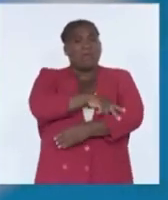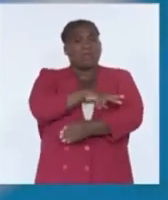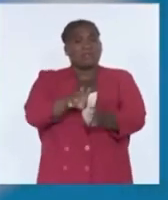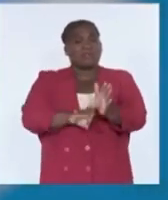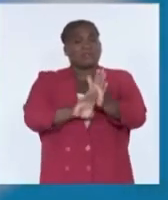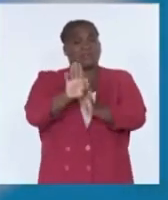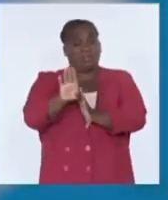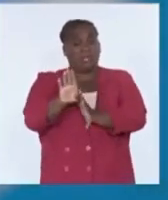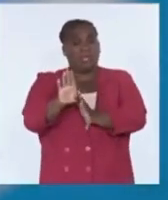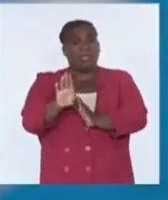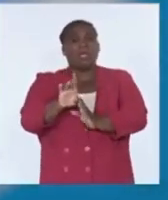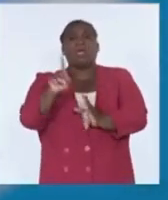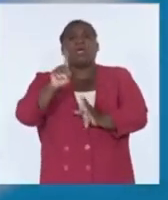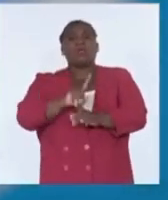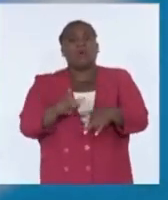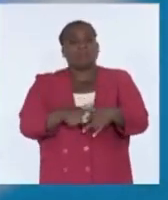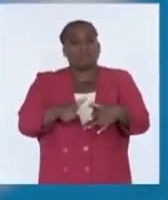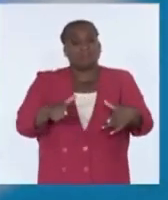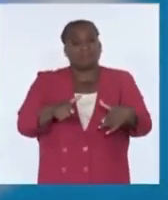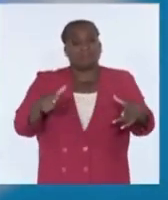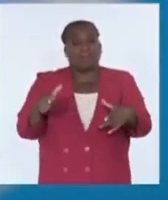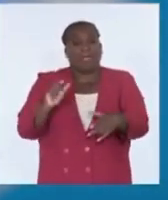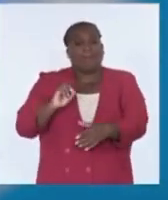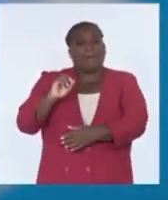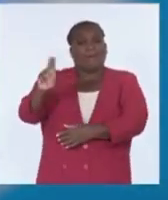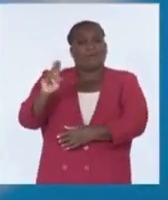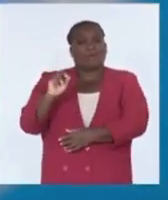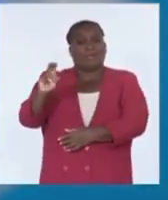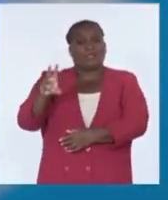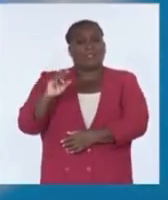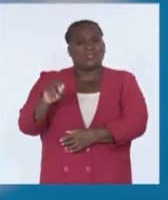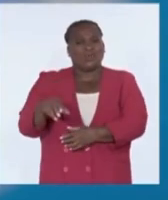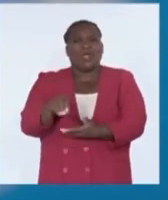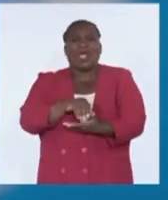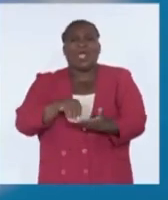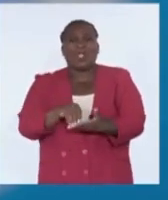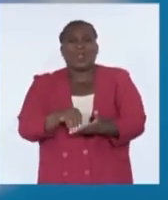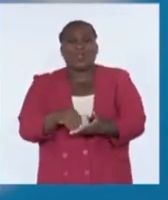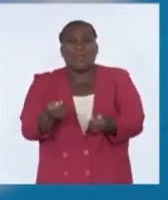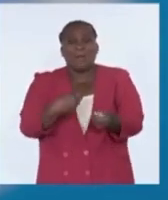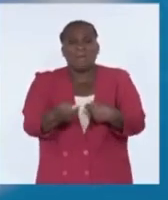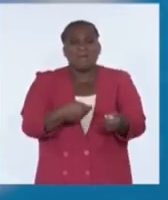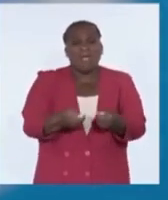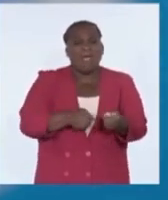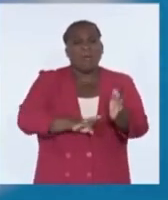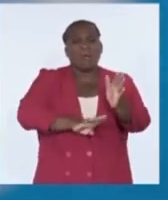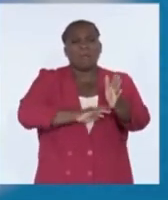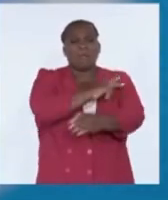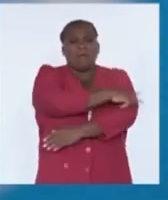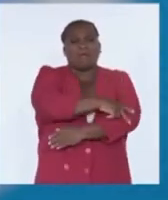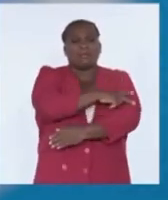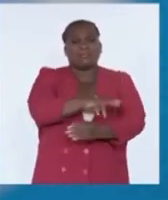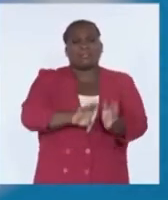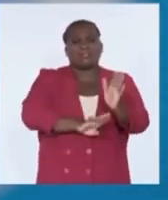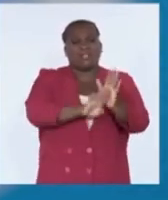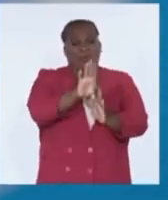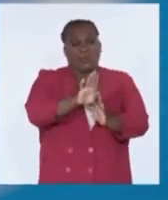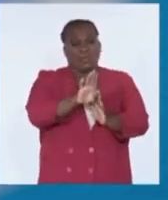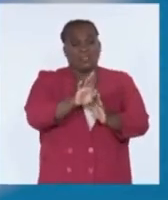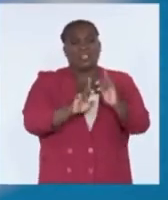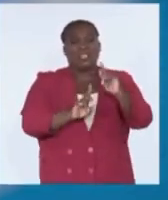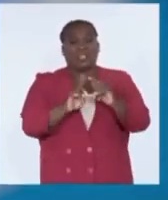incrementar artificialmente la carga de exportación a aquellos mercados para países en desarrollo a través de tarifas injustificables